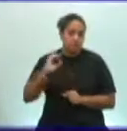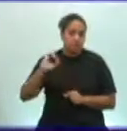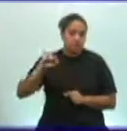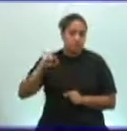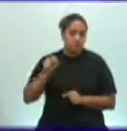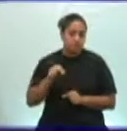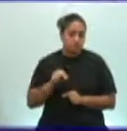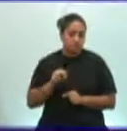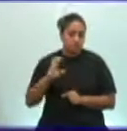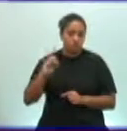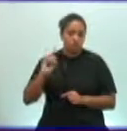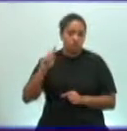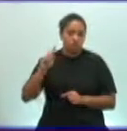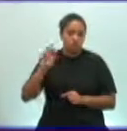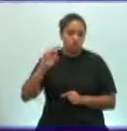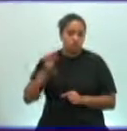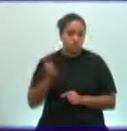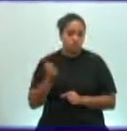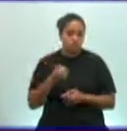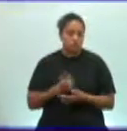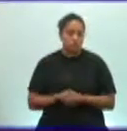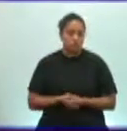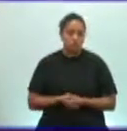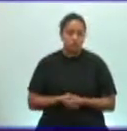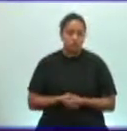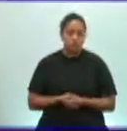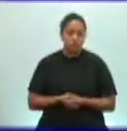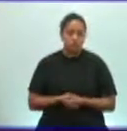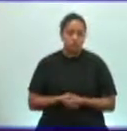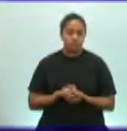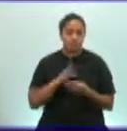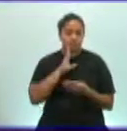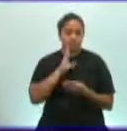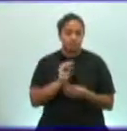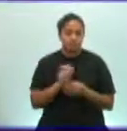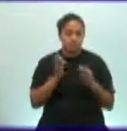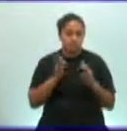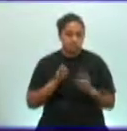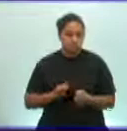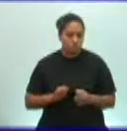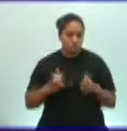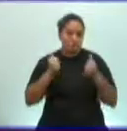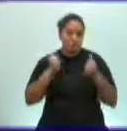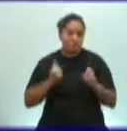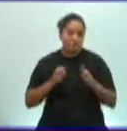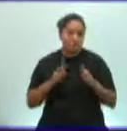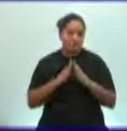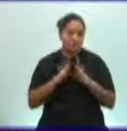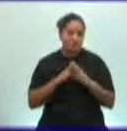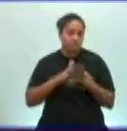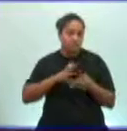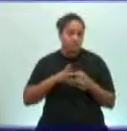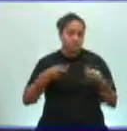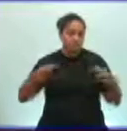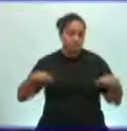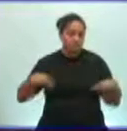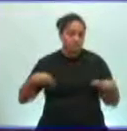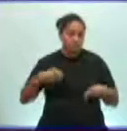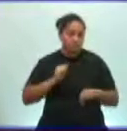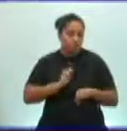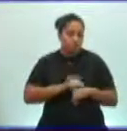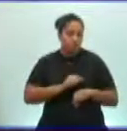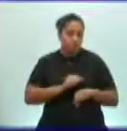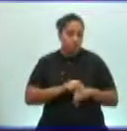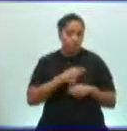las contracciones. Les recomendamos, como siempre, mantenerse en casa. Una forma de aprovechar el tiempo es